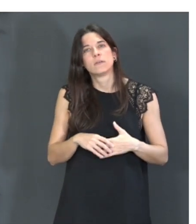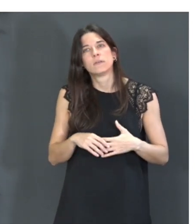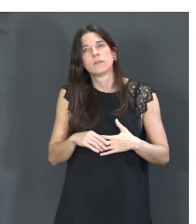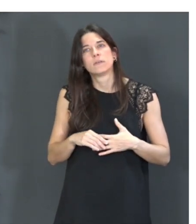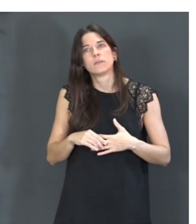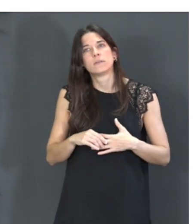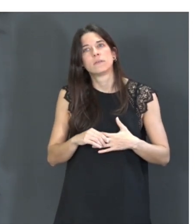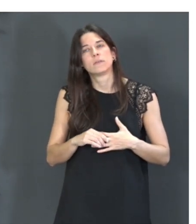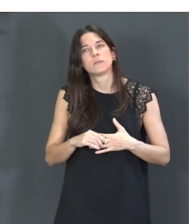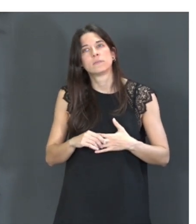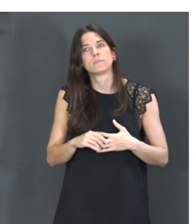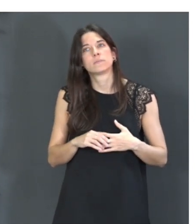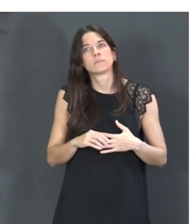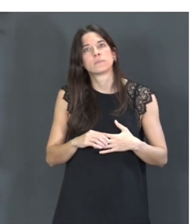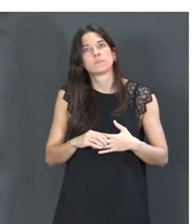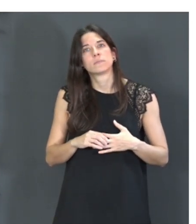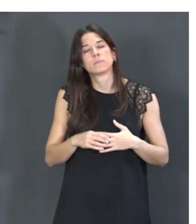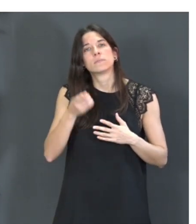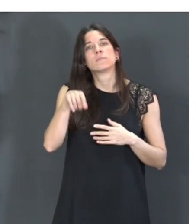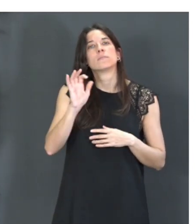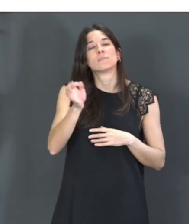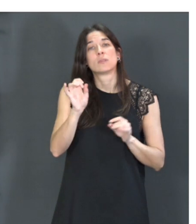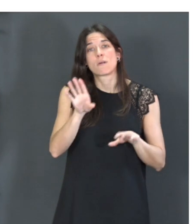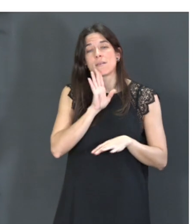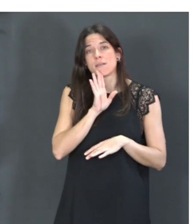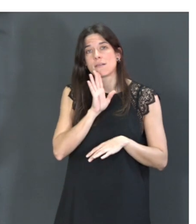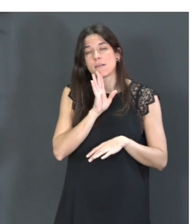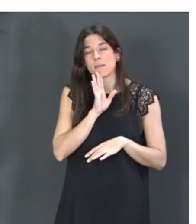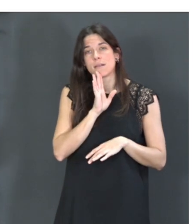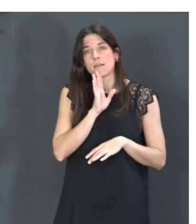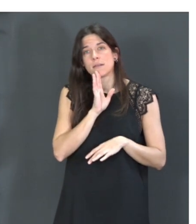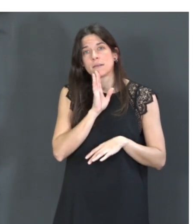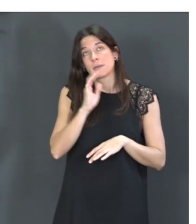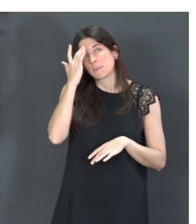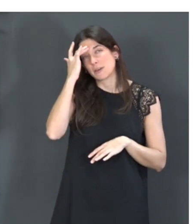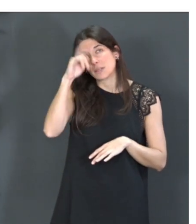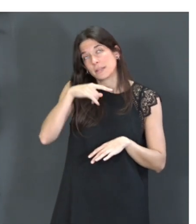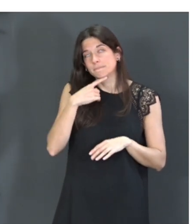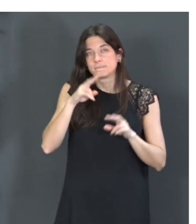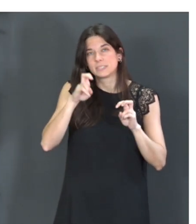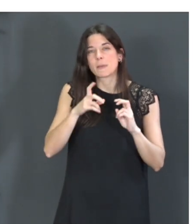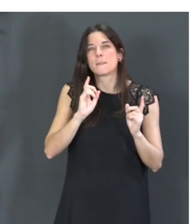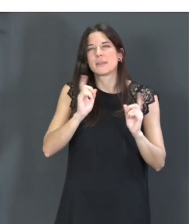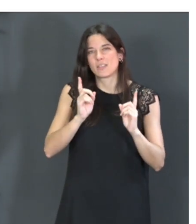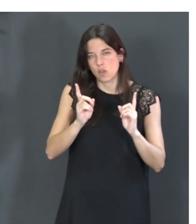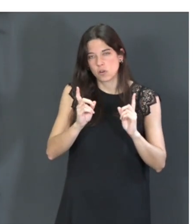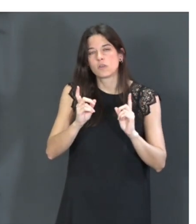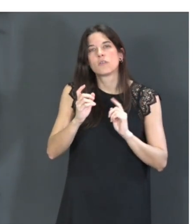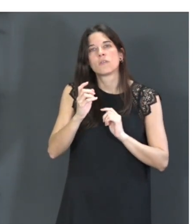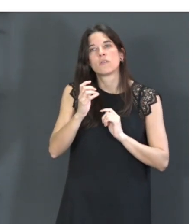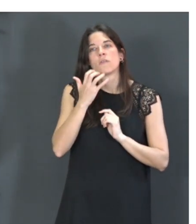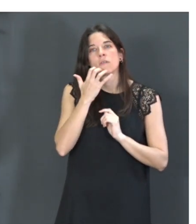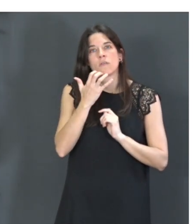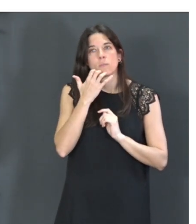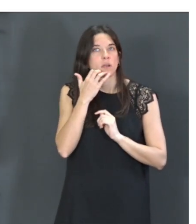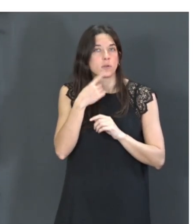Luego también es cierto que, como he dicho antes, como se puede utilizar también a modo prevención, ¿vale? Es decir, simplemente una persona,